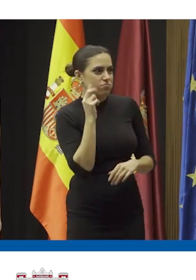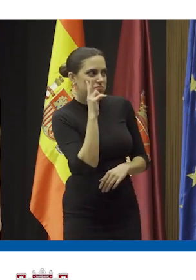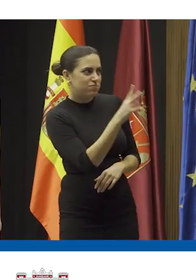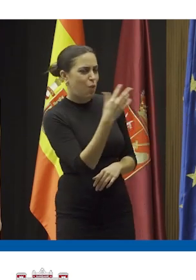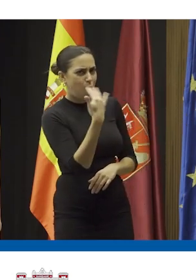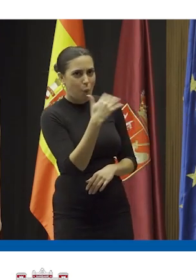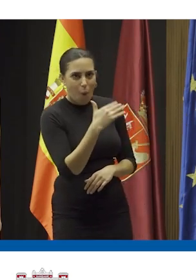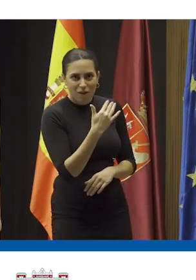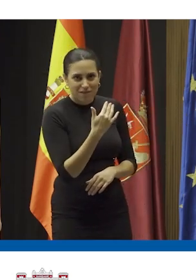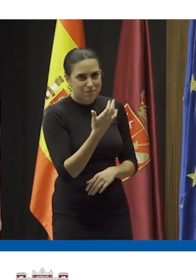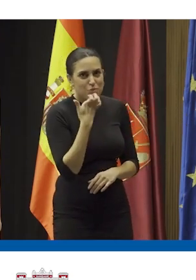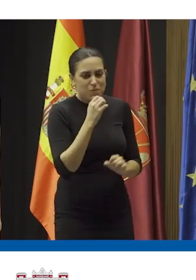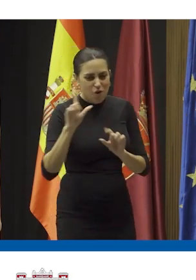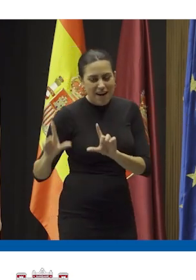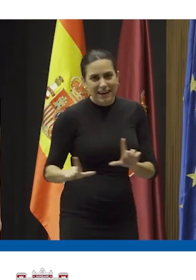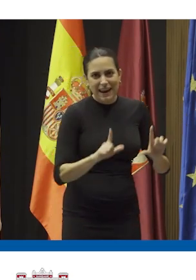Desde los rayos X,